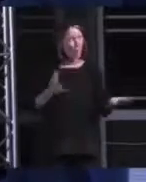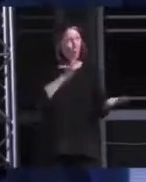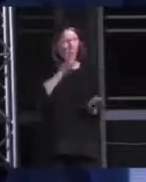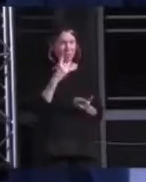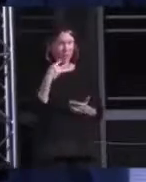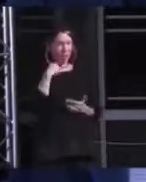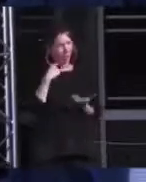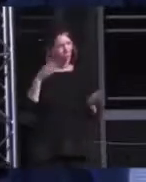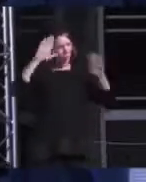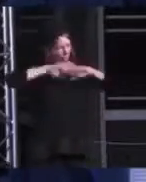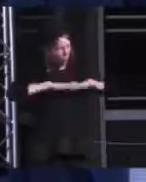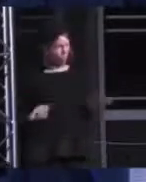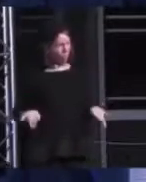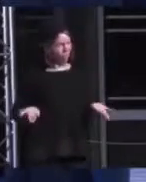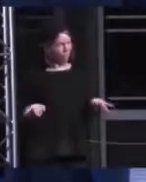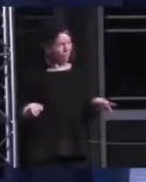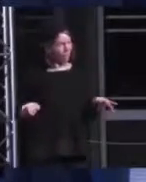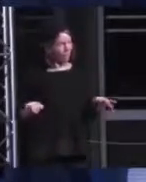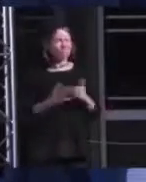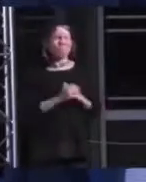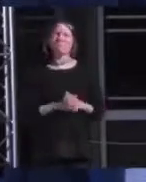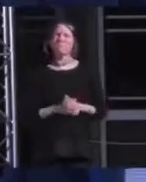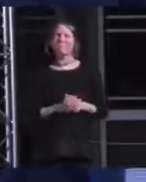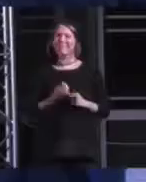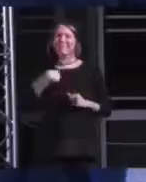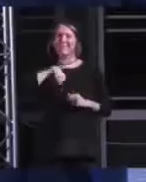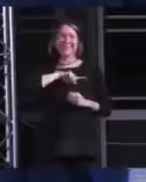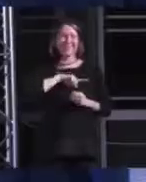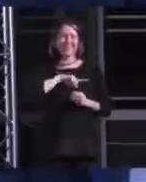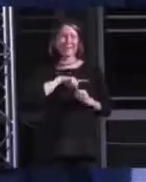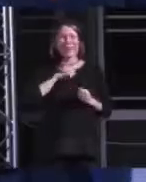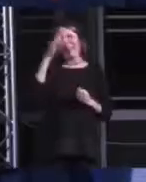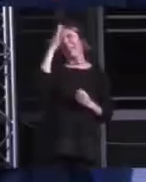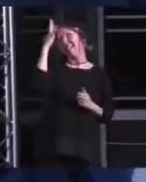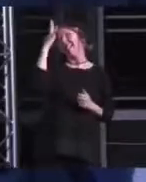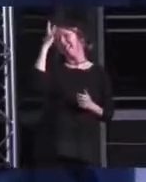Montijo esta noche? Pues que nos estamos dejando llevar